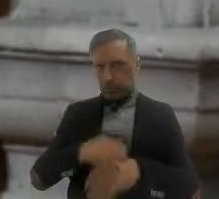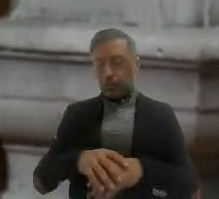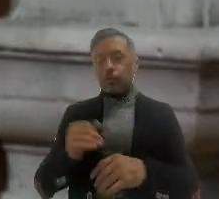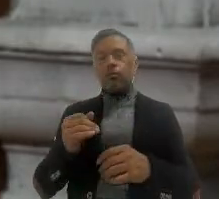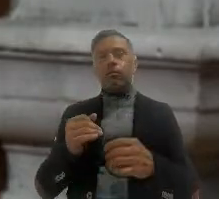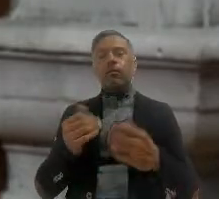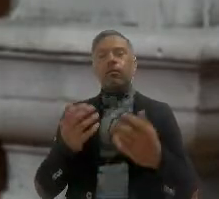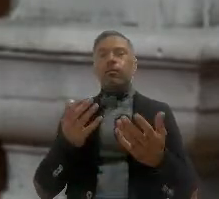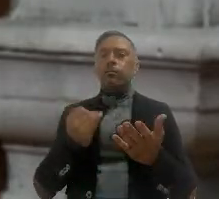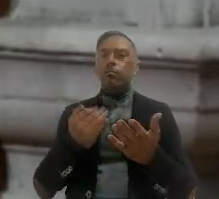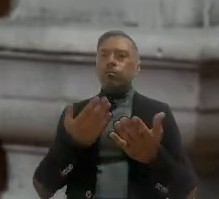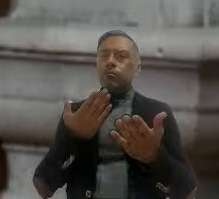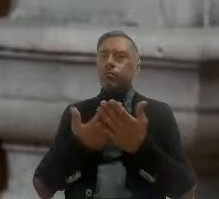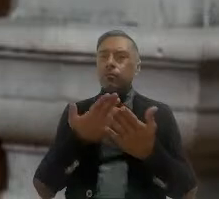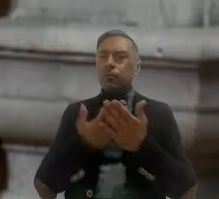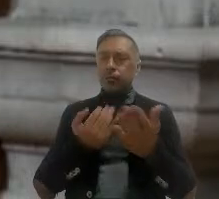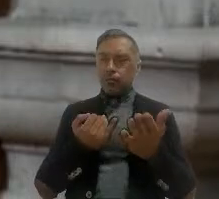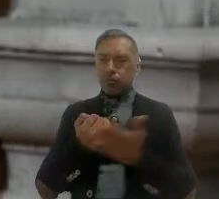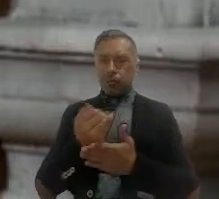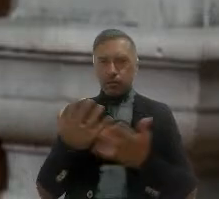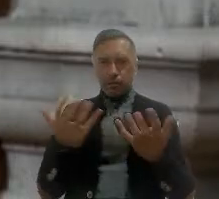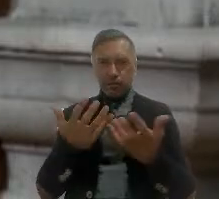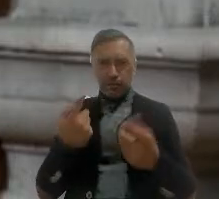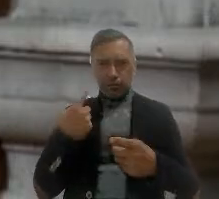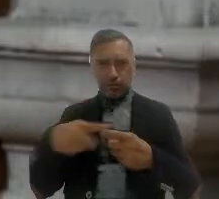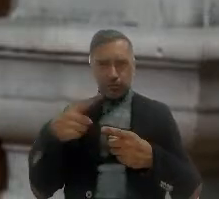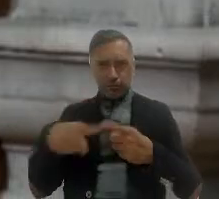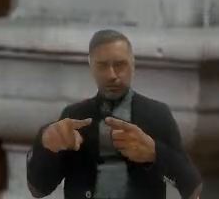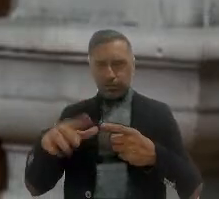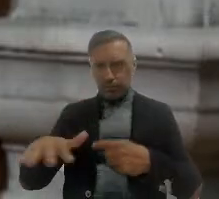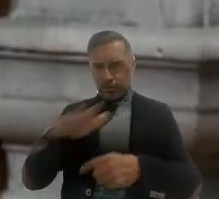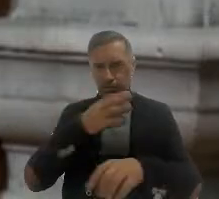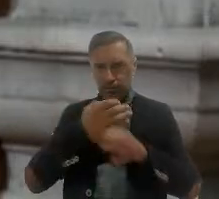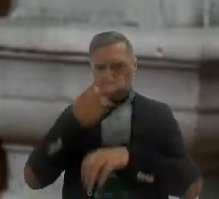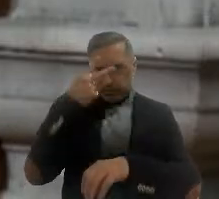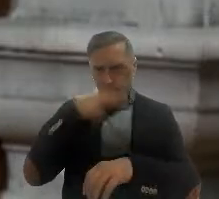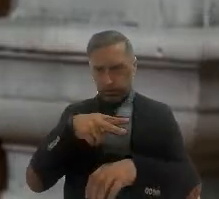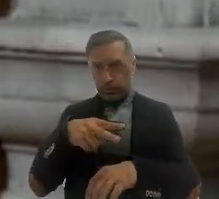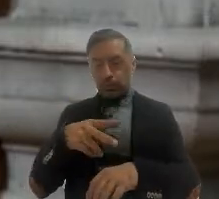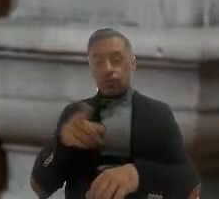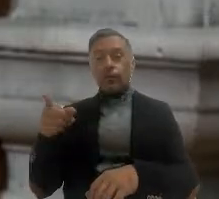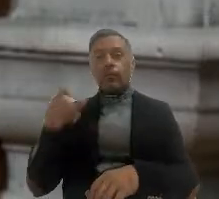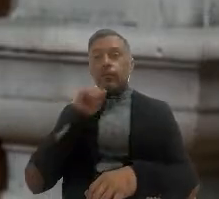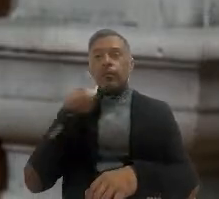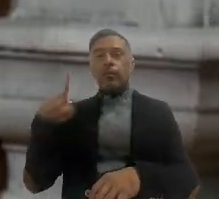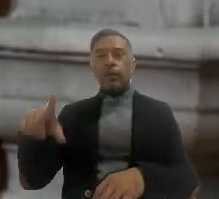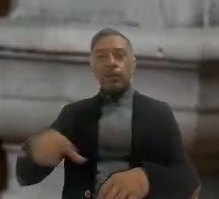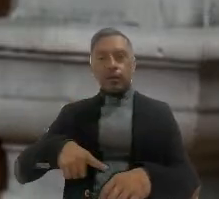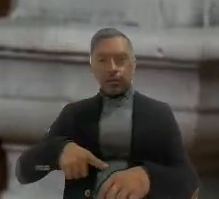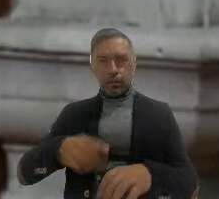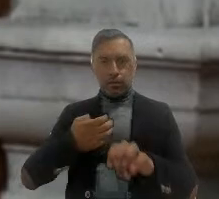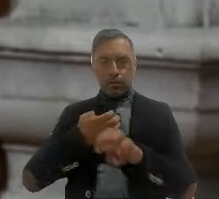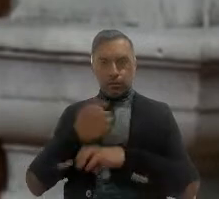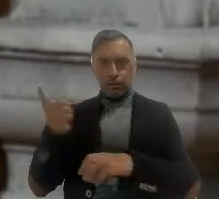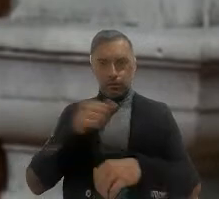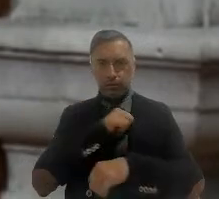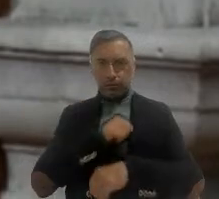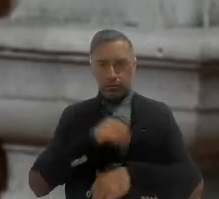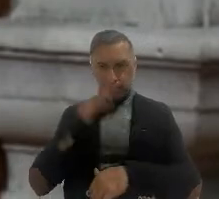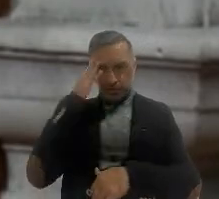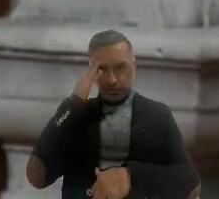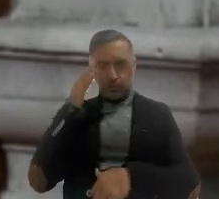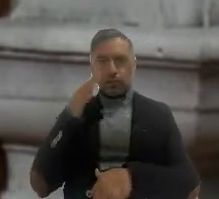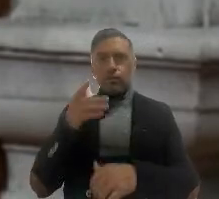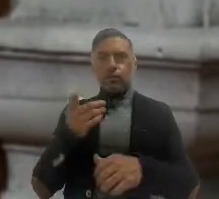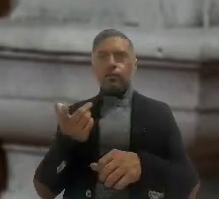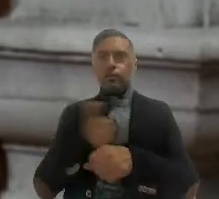acciones que se han implementado en nuestra entidad. Las políticas públicas del gobierno estatal, que encabeza el licenciado Alfredo del